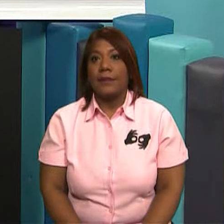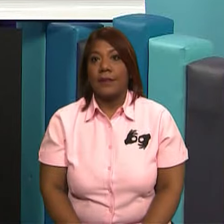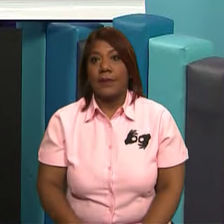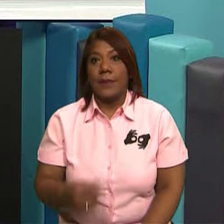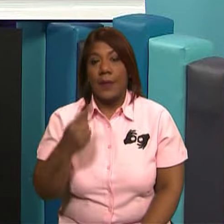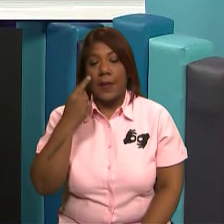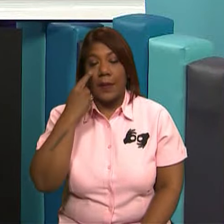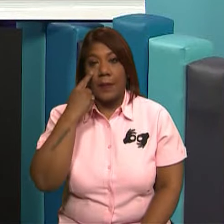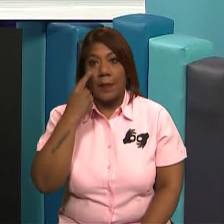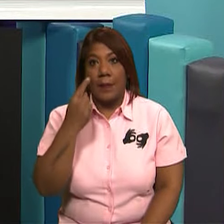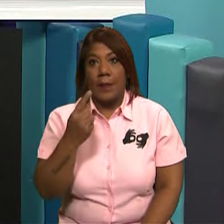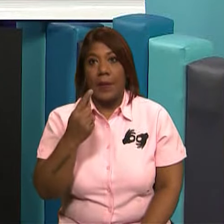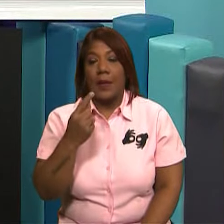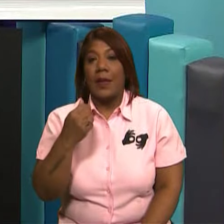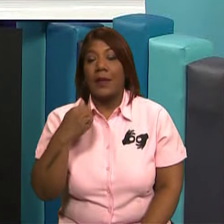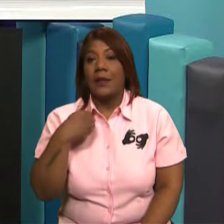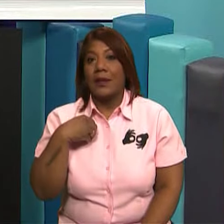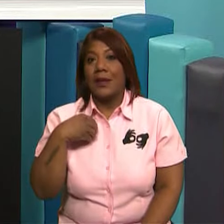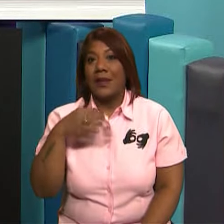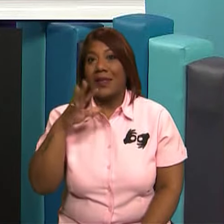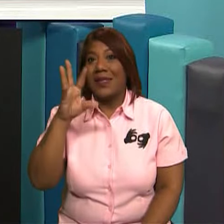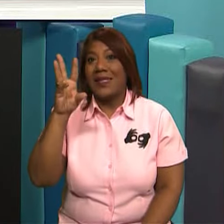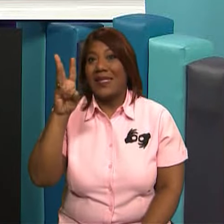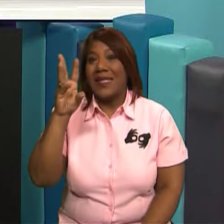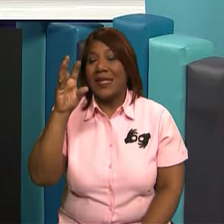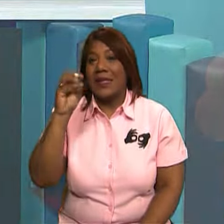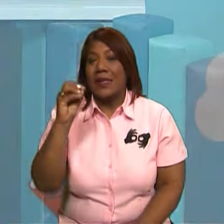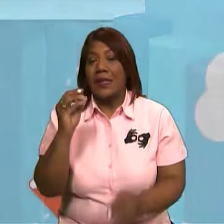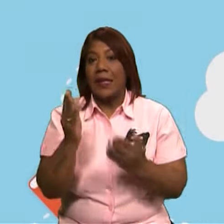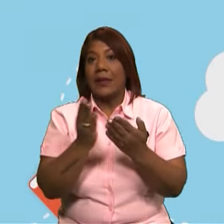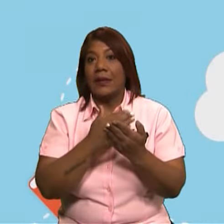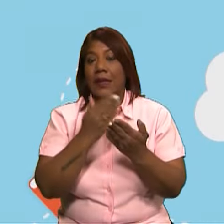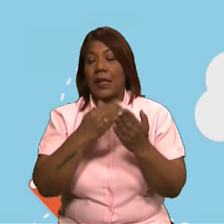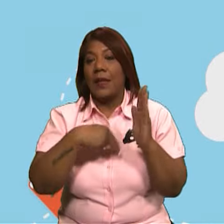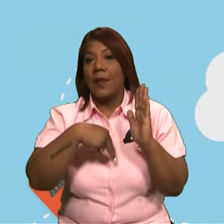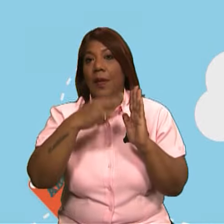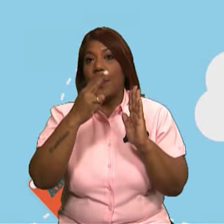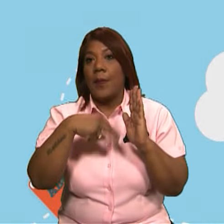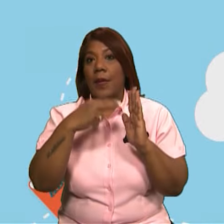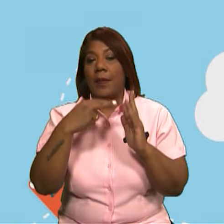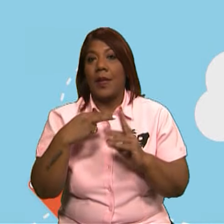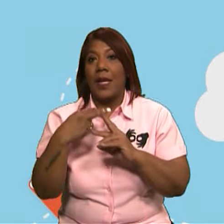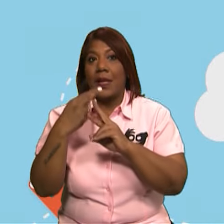Veamos, se tienen 60 libros para colorear y se regalan